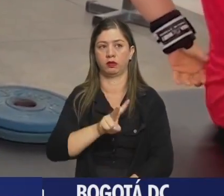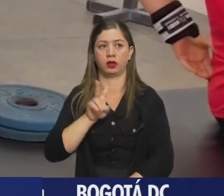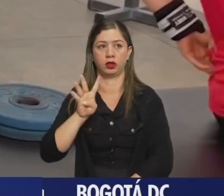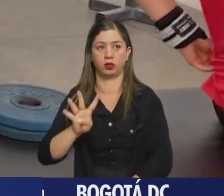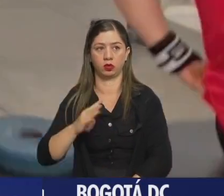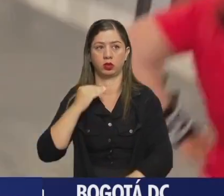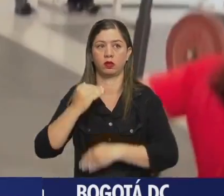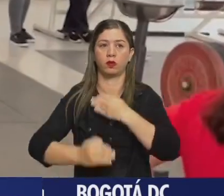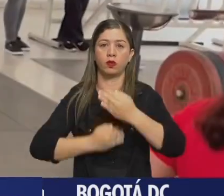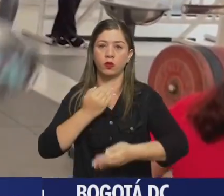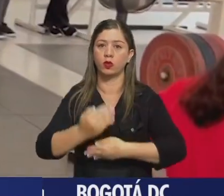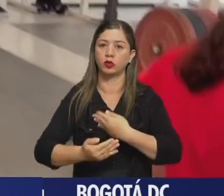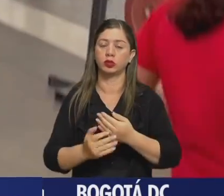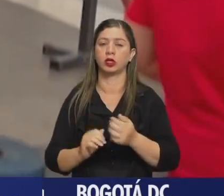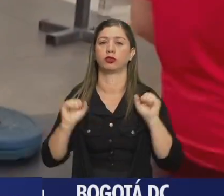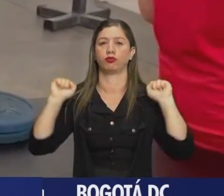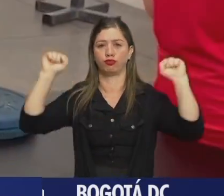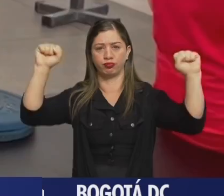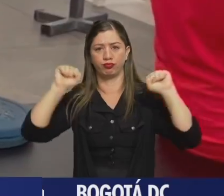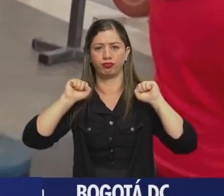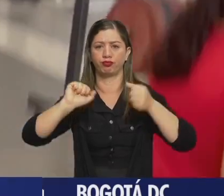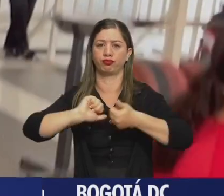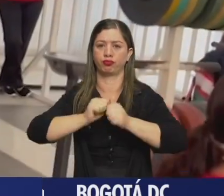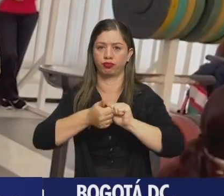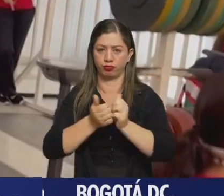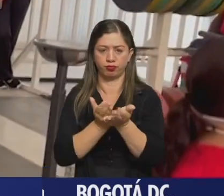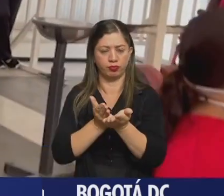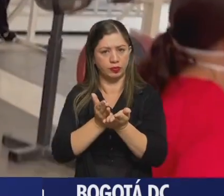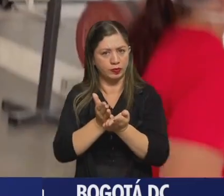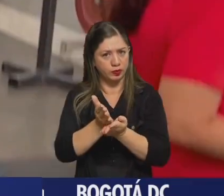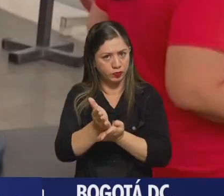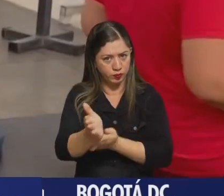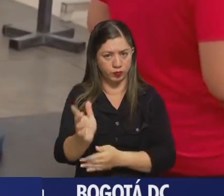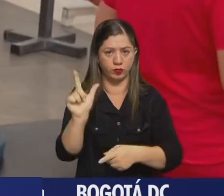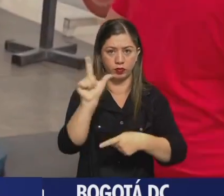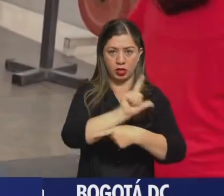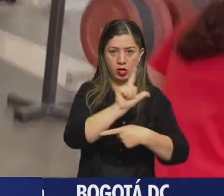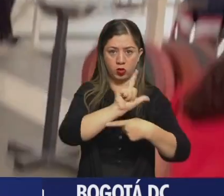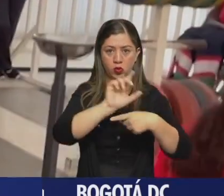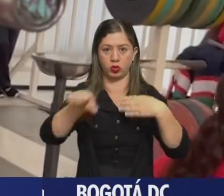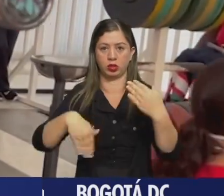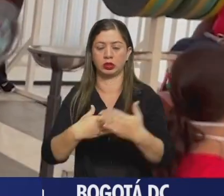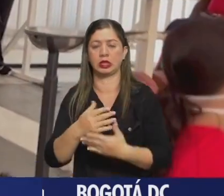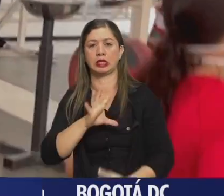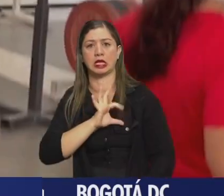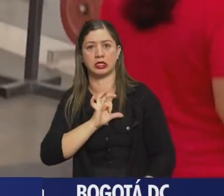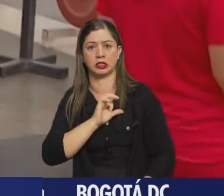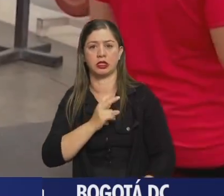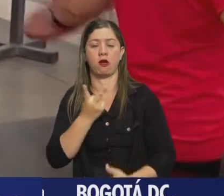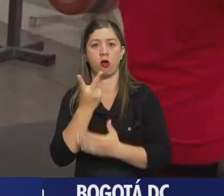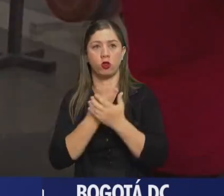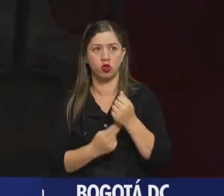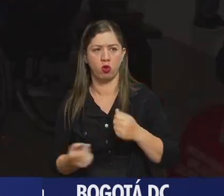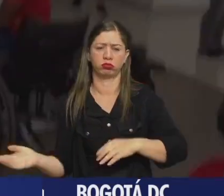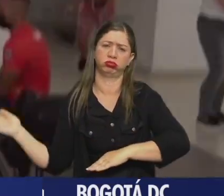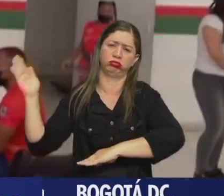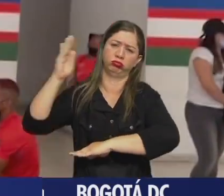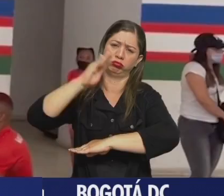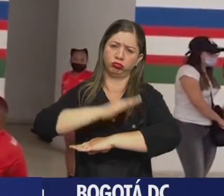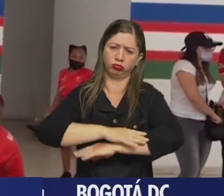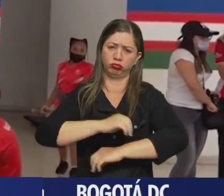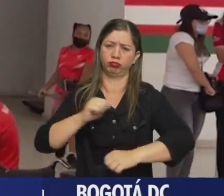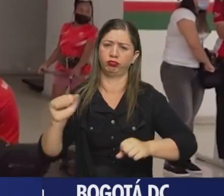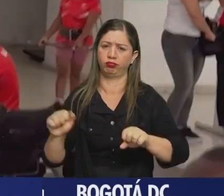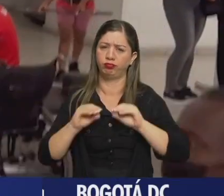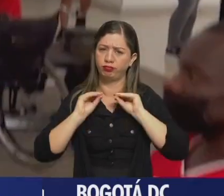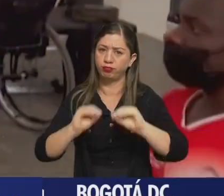de desarrollo de este deporte continuado. Entrenamos de lunes a sábado en doble jornada, buscando